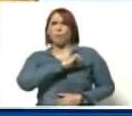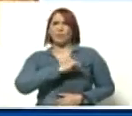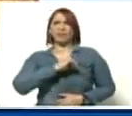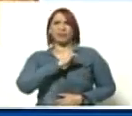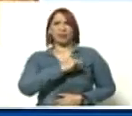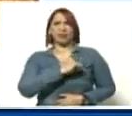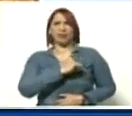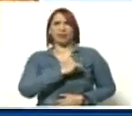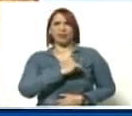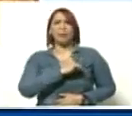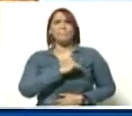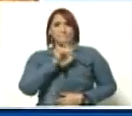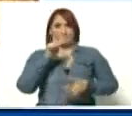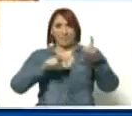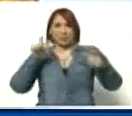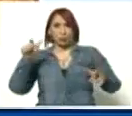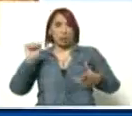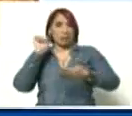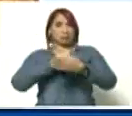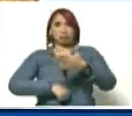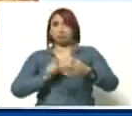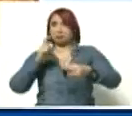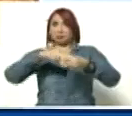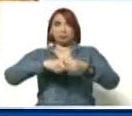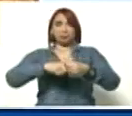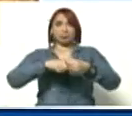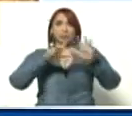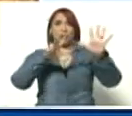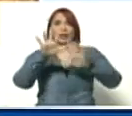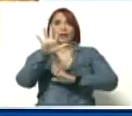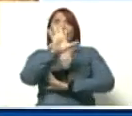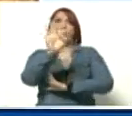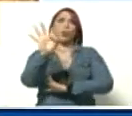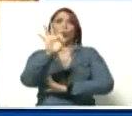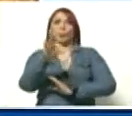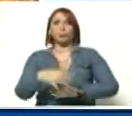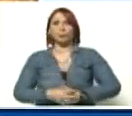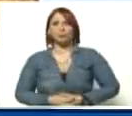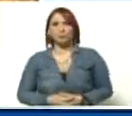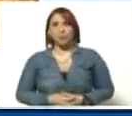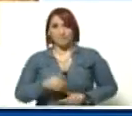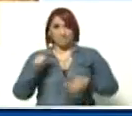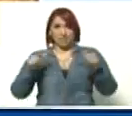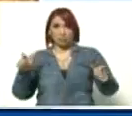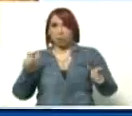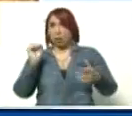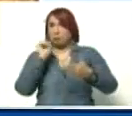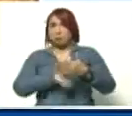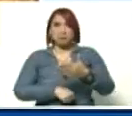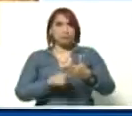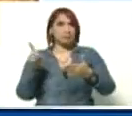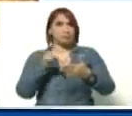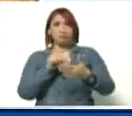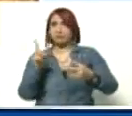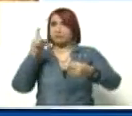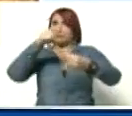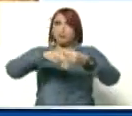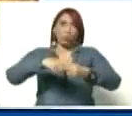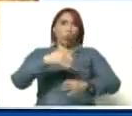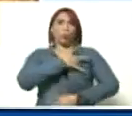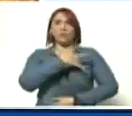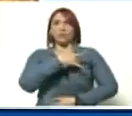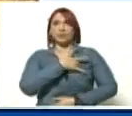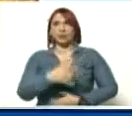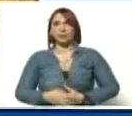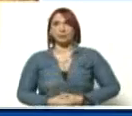Y realmente eran bachilleres sin cupo, porque el 85% de esos bachilleres no ingresaban a la universidad.